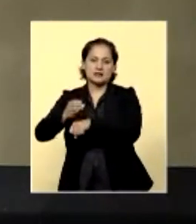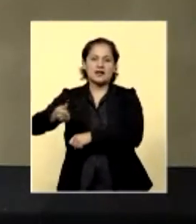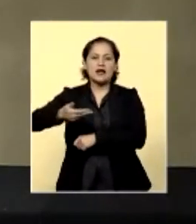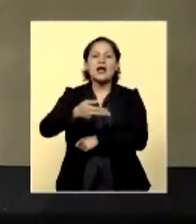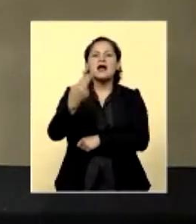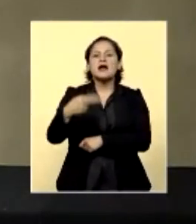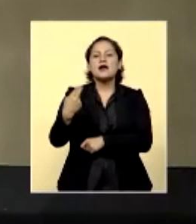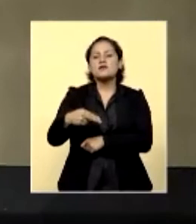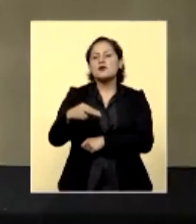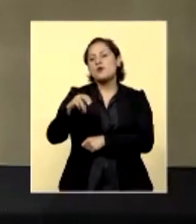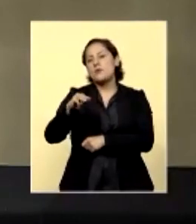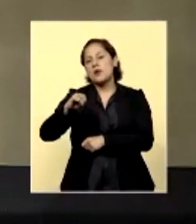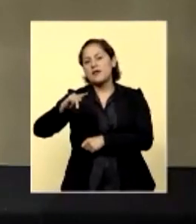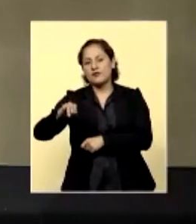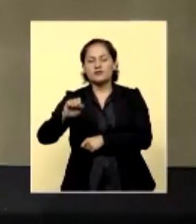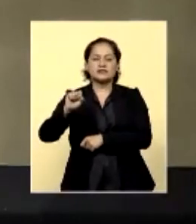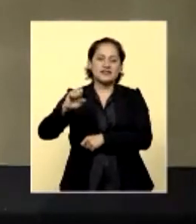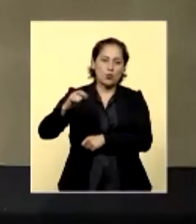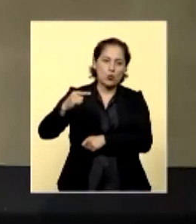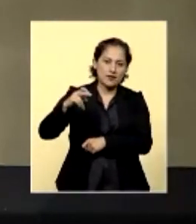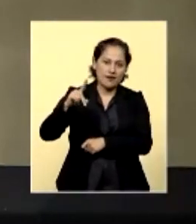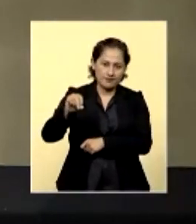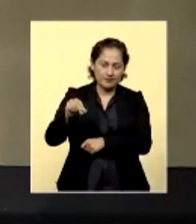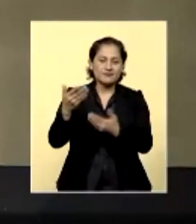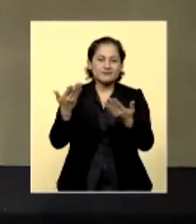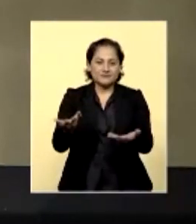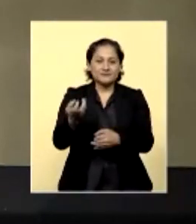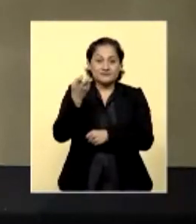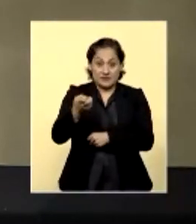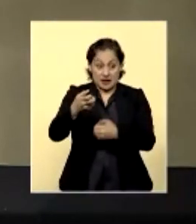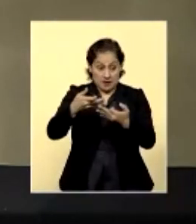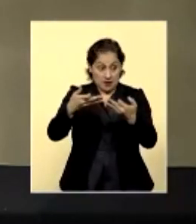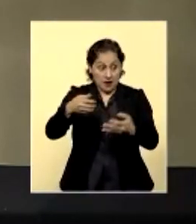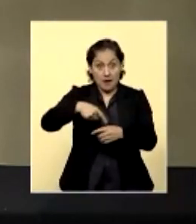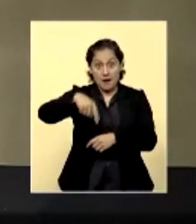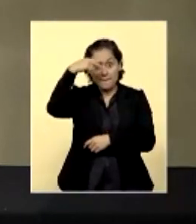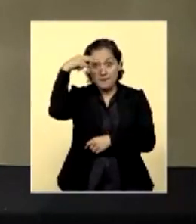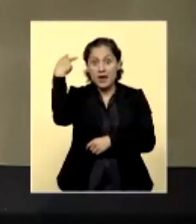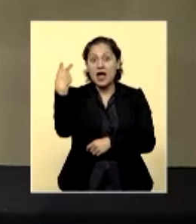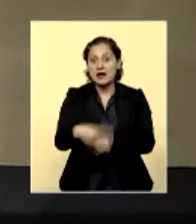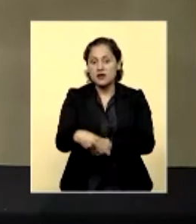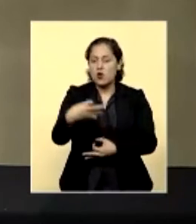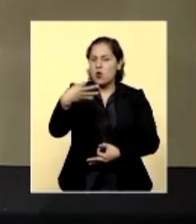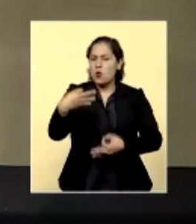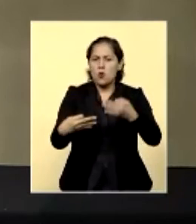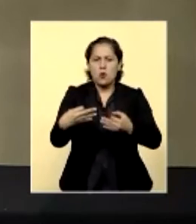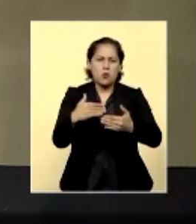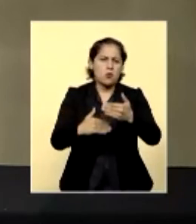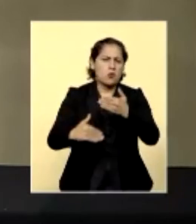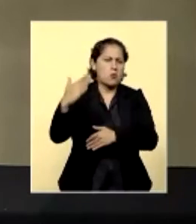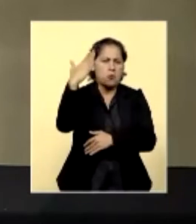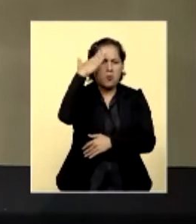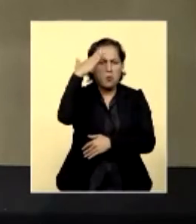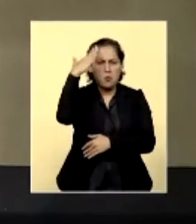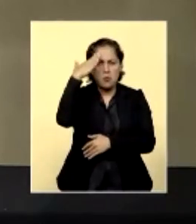Y tantos aspectos distintos. Es la tierra de grandes juristas. Es tierra de gente preocupada. Es tierra de personas